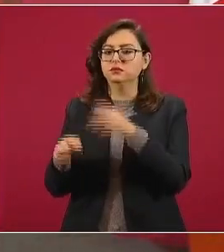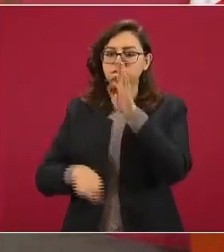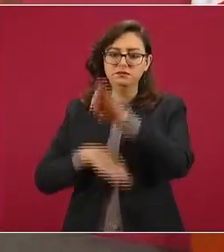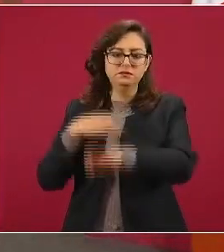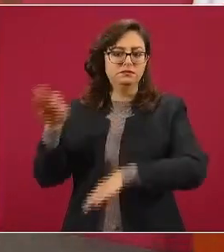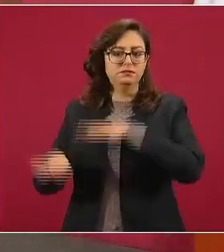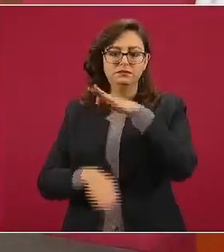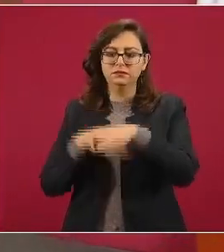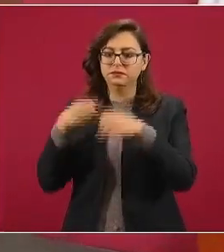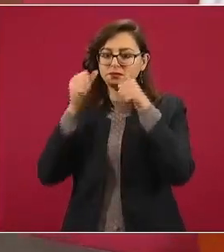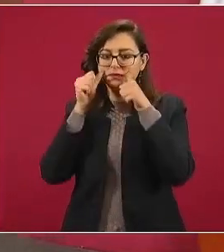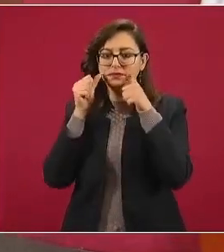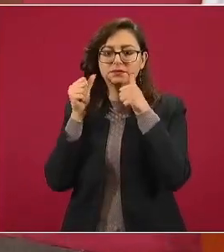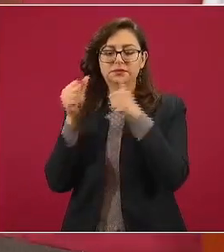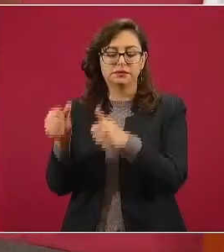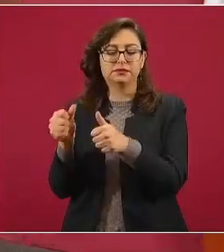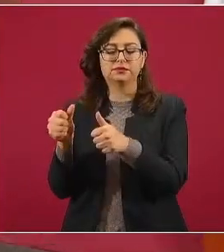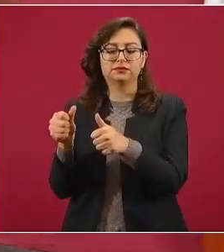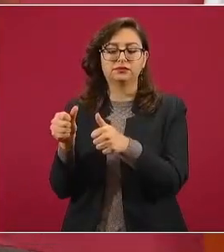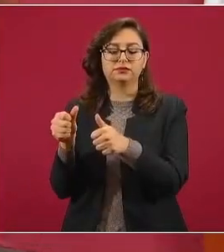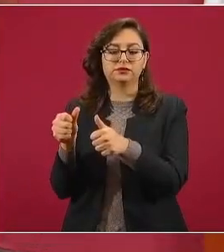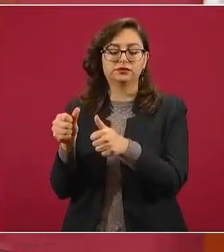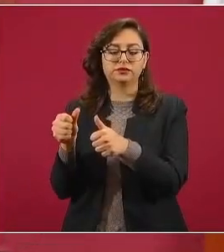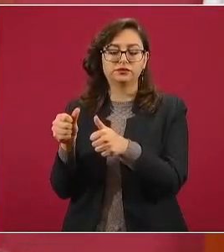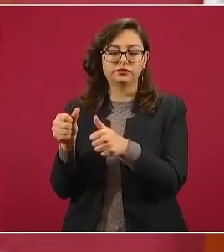atendiendo a